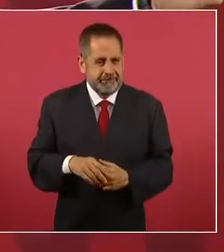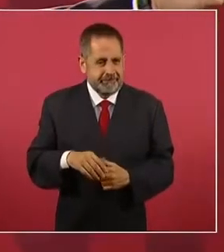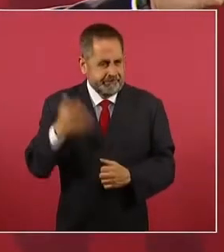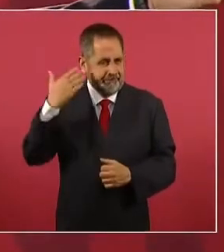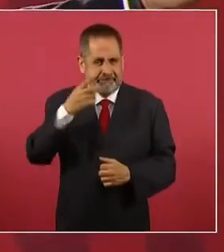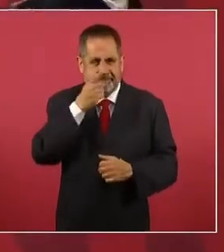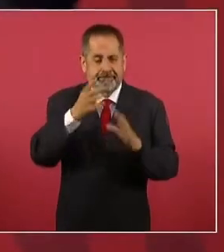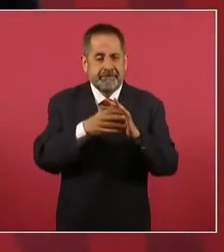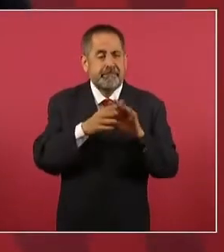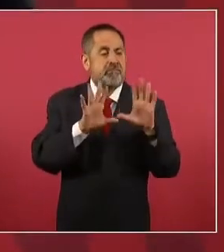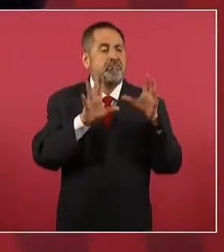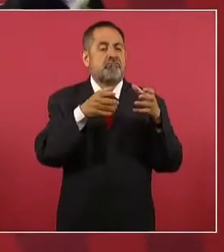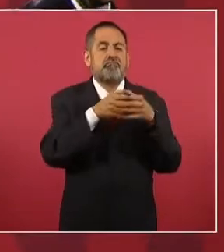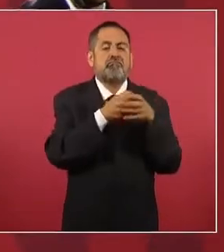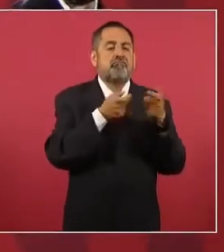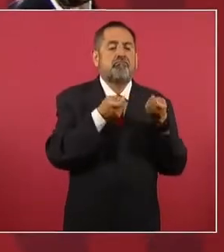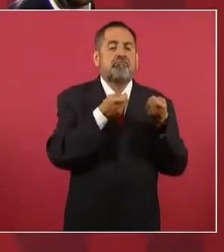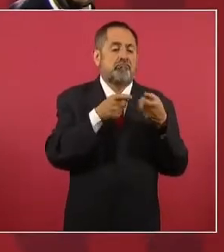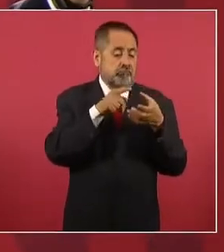La oligarquía,